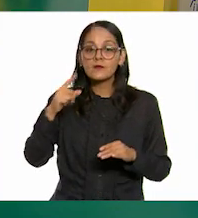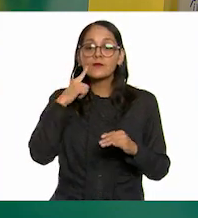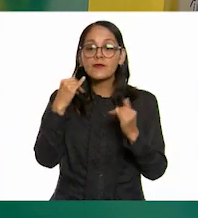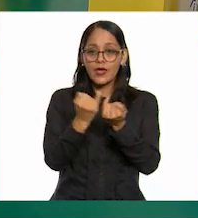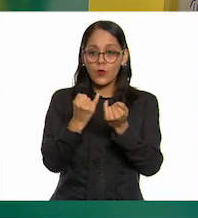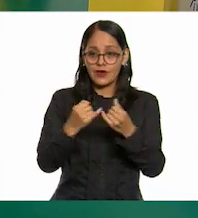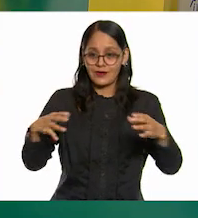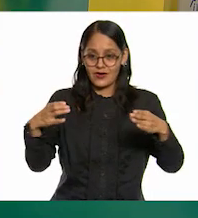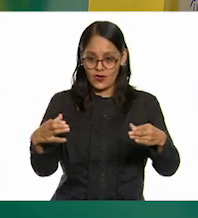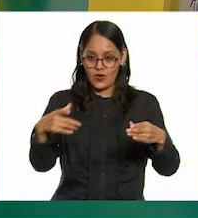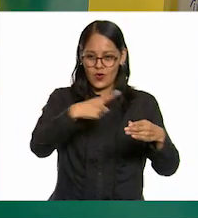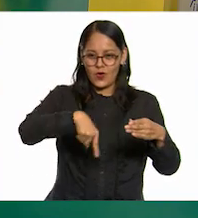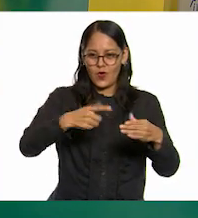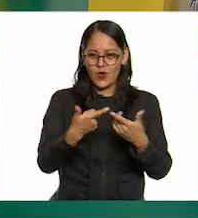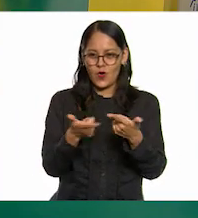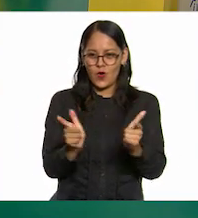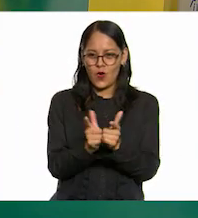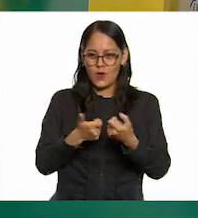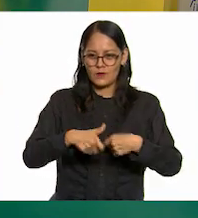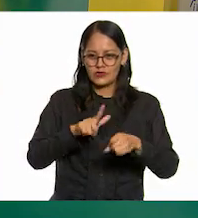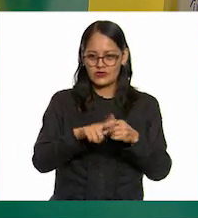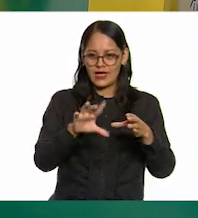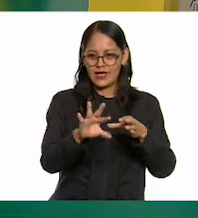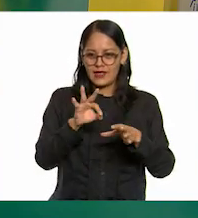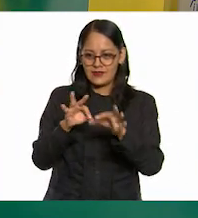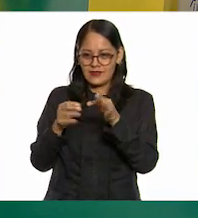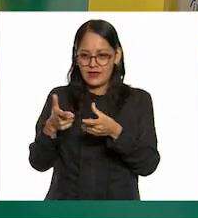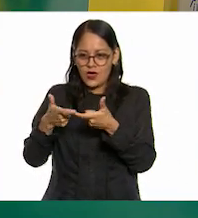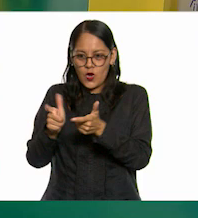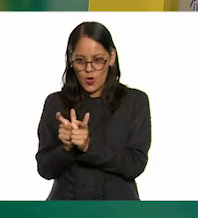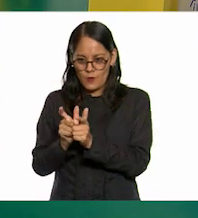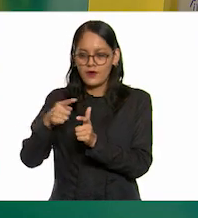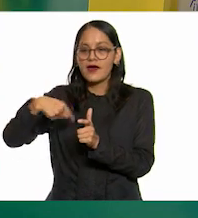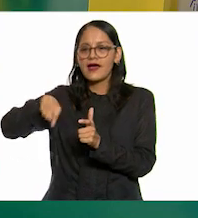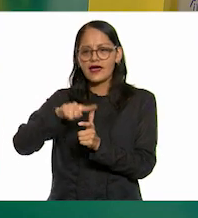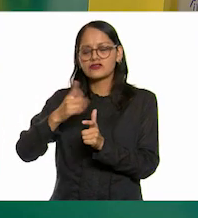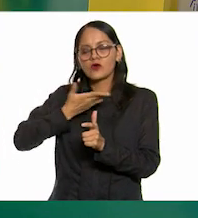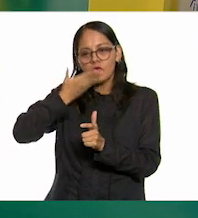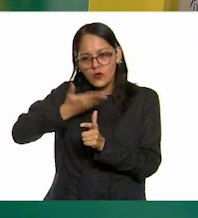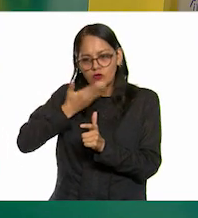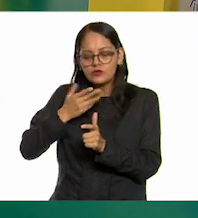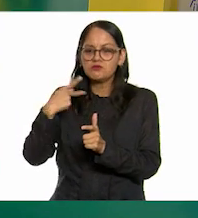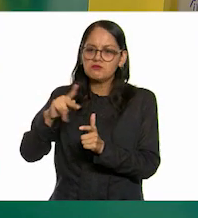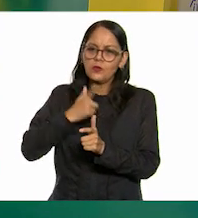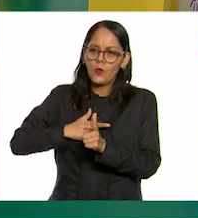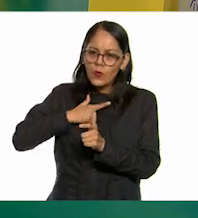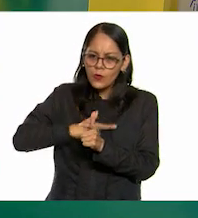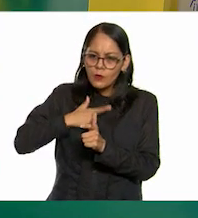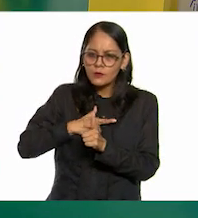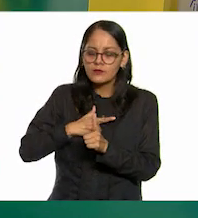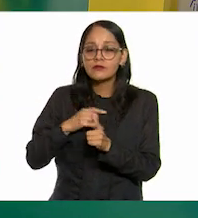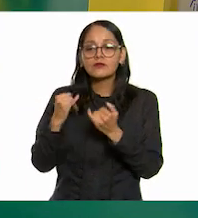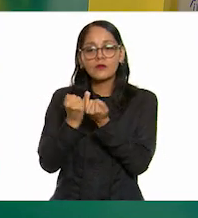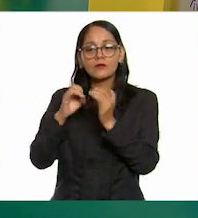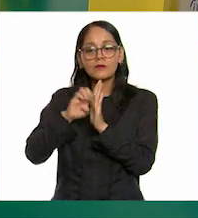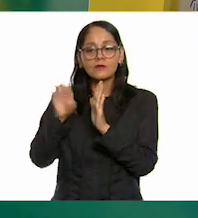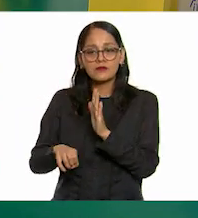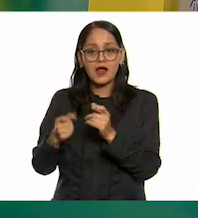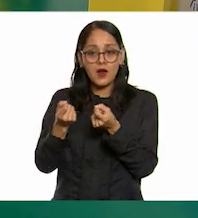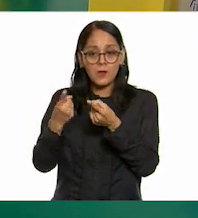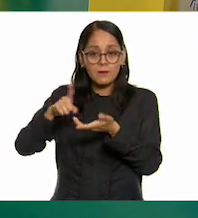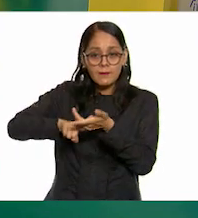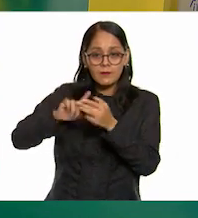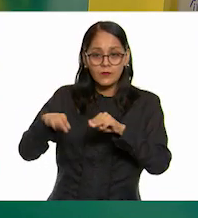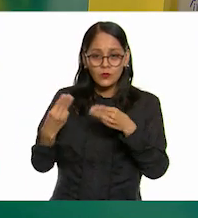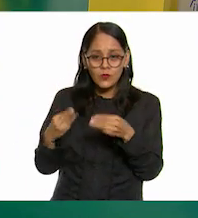grupo social y que comparten cierta forma de pensar o que tienen ciertas costumbres, gustos, por ejemplo, les gusta cierto tipo de música